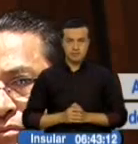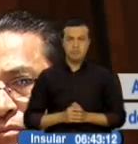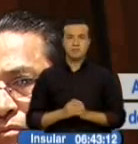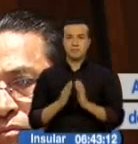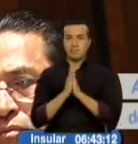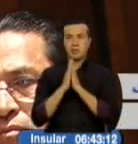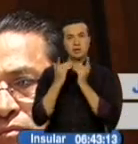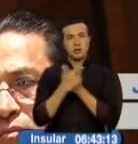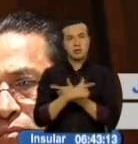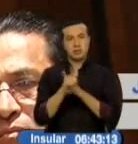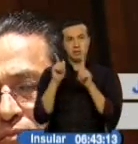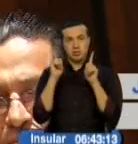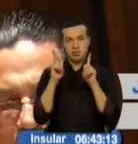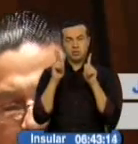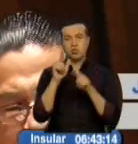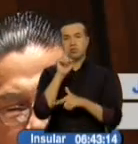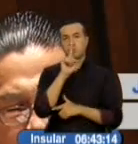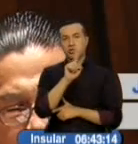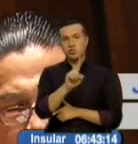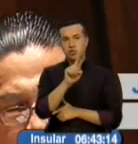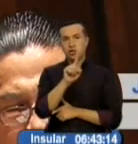amnistía para las